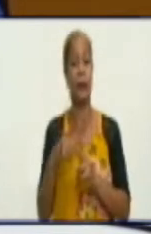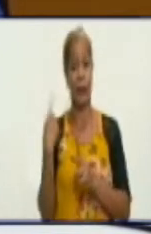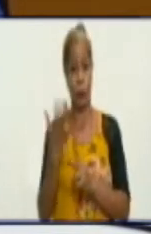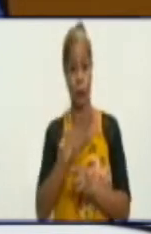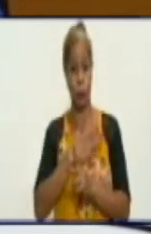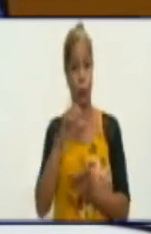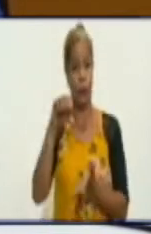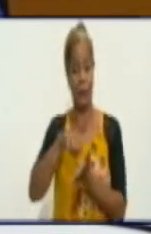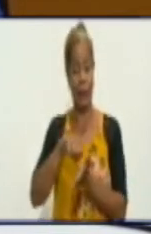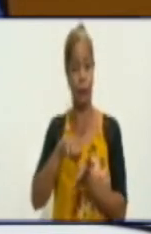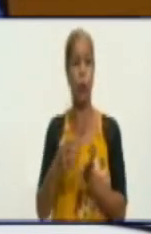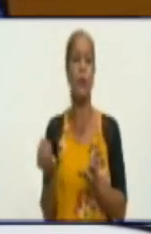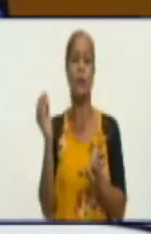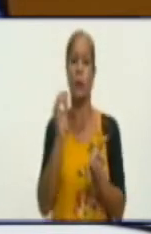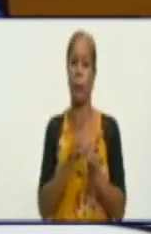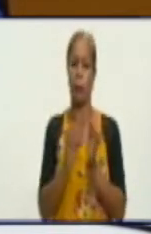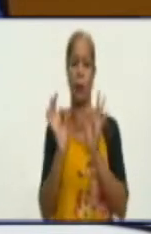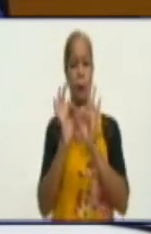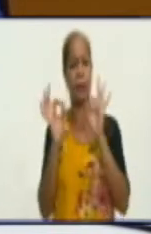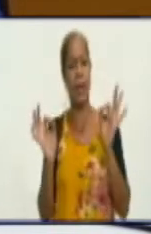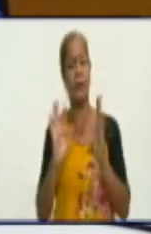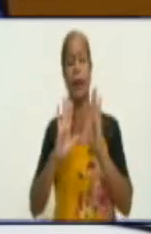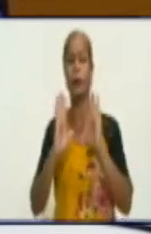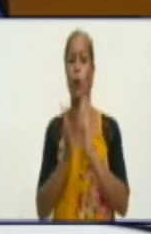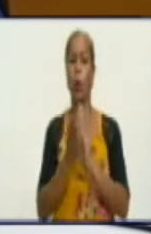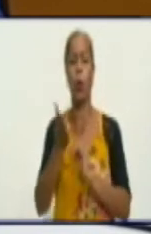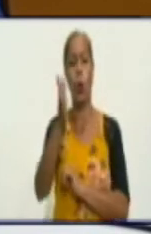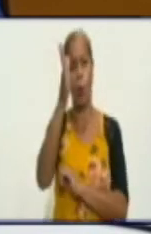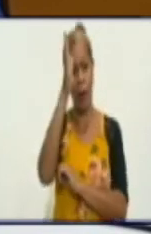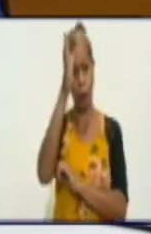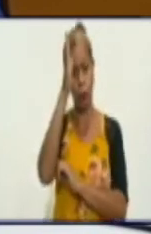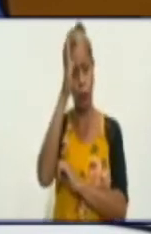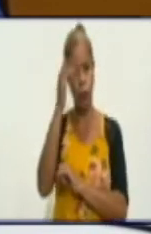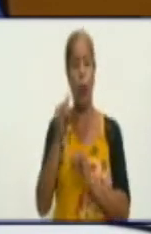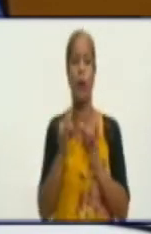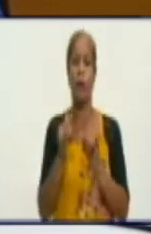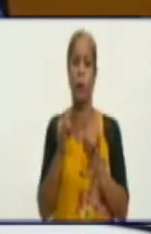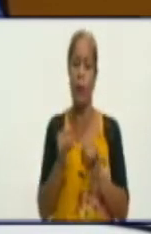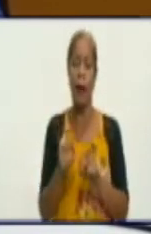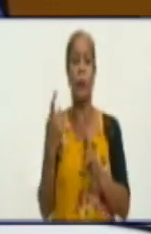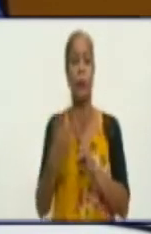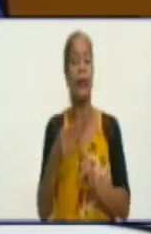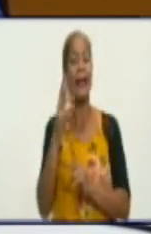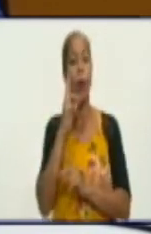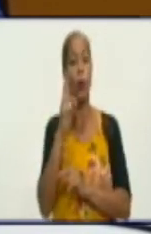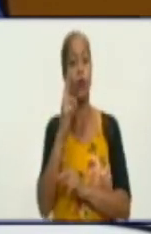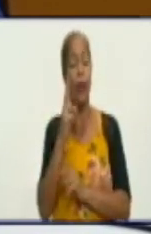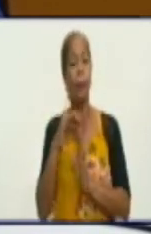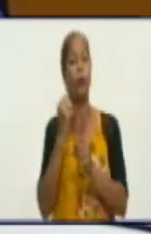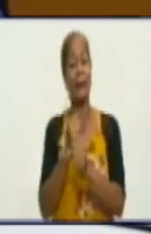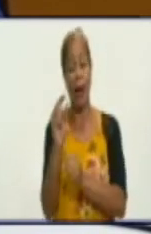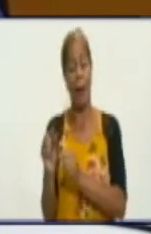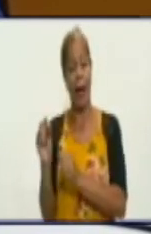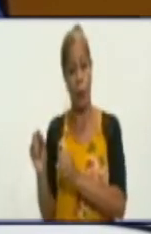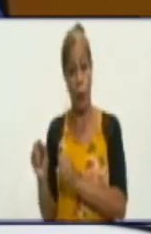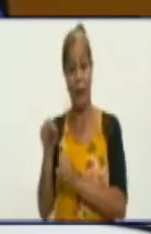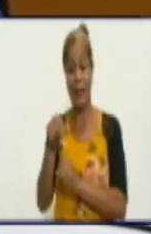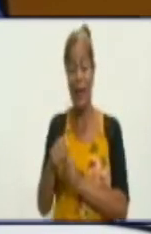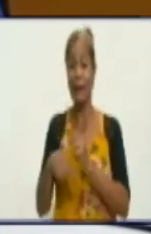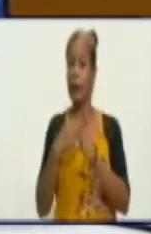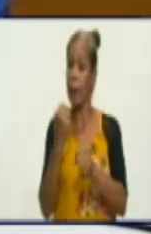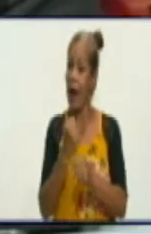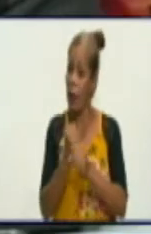engalana, en los matutinos, en los mítines, se reconocen trabajadores que se han destacado